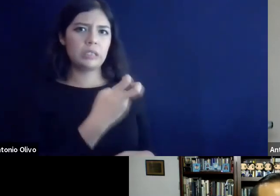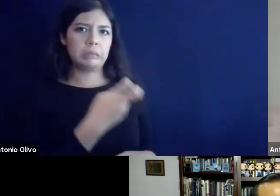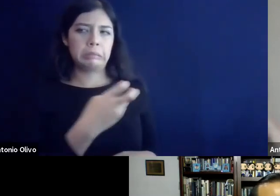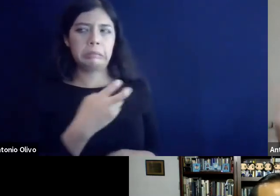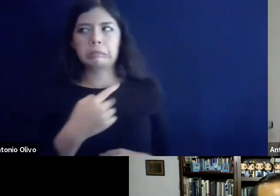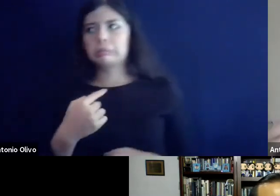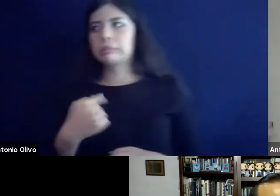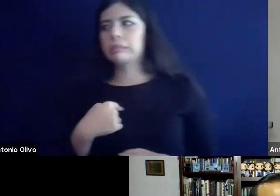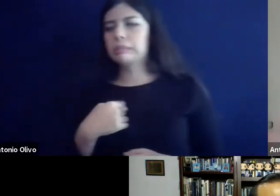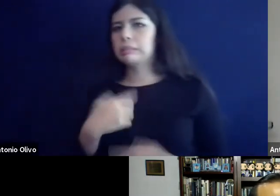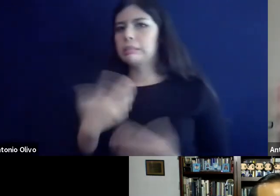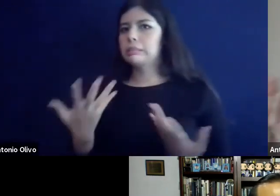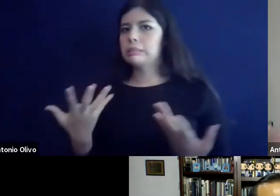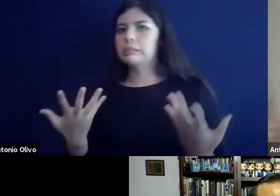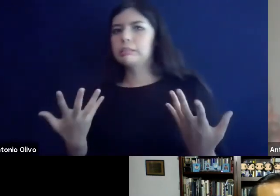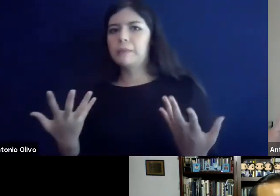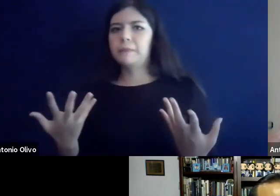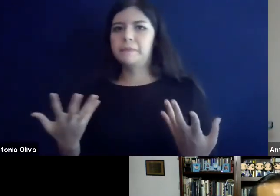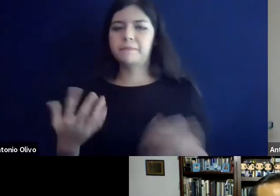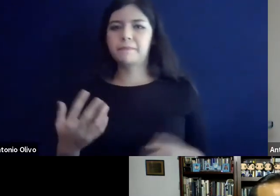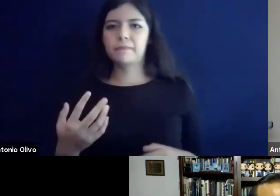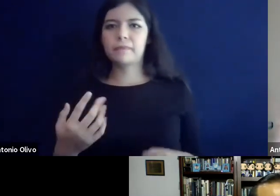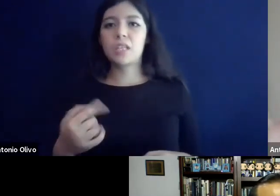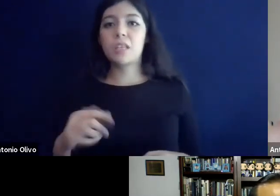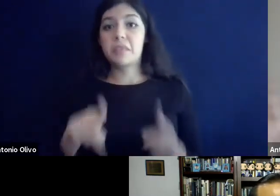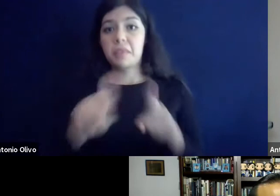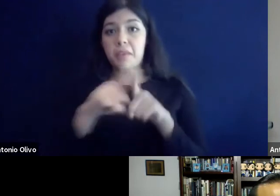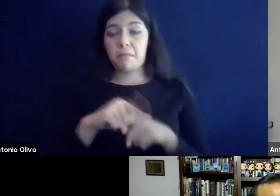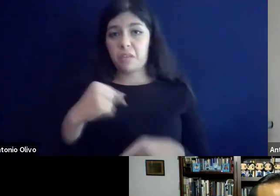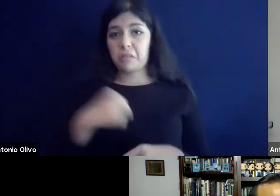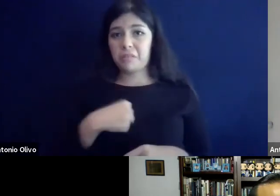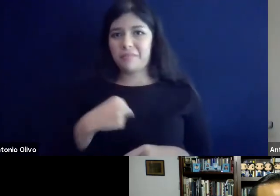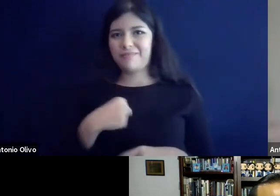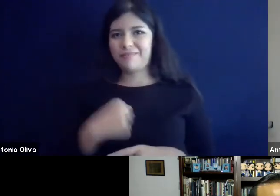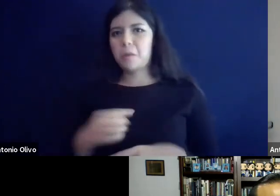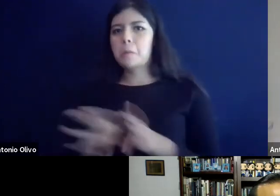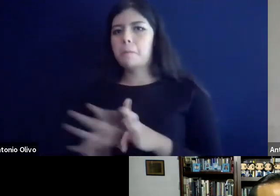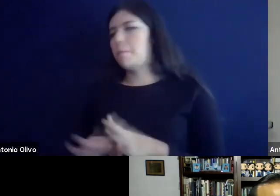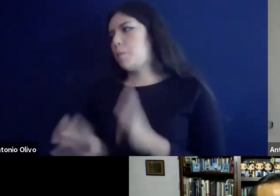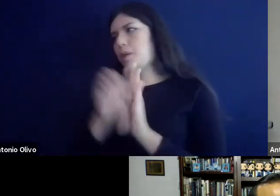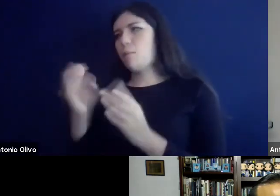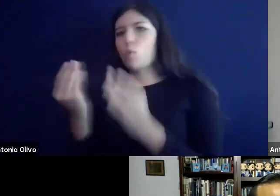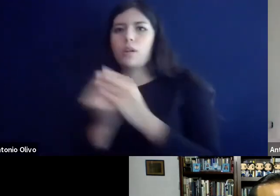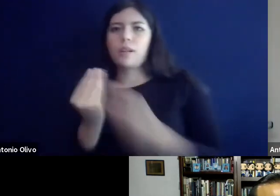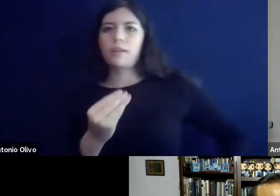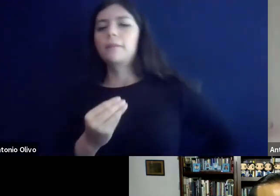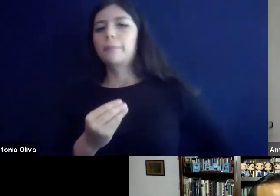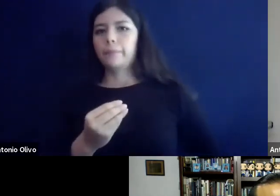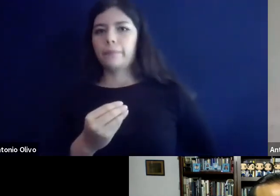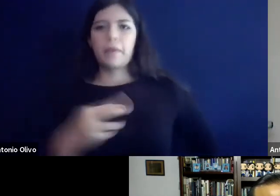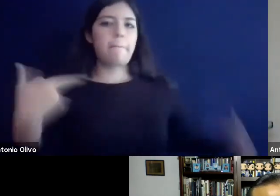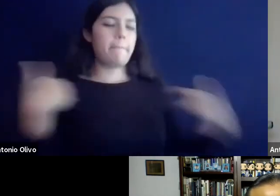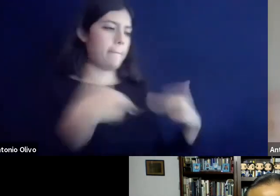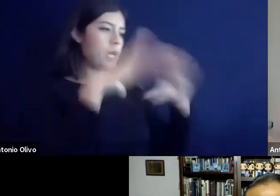no recuerdas. Y ves y volteas con tus compañeros. Me acuerdo que mis compañeros, digo, ahorita estoy feliz porque cuando hablo con Marta Hickman, Alejandrina o con Moscoso,